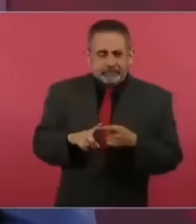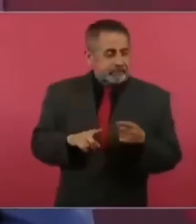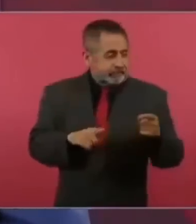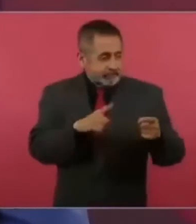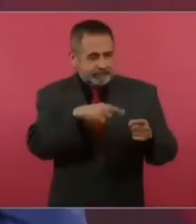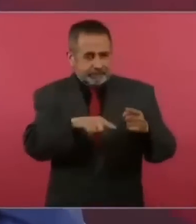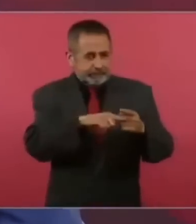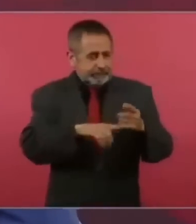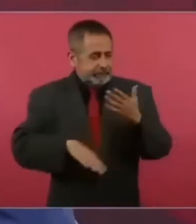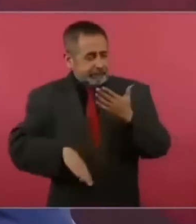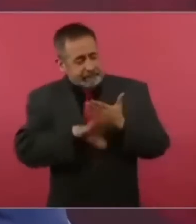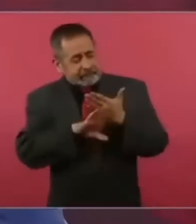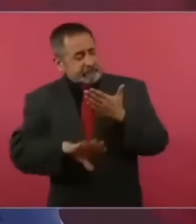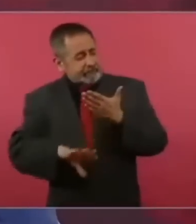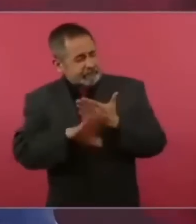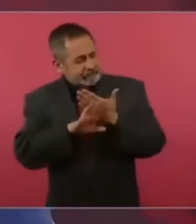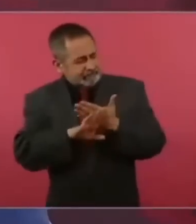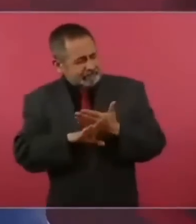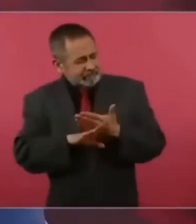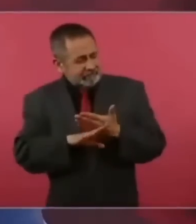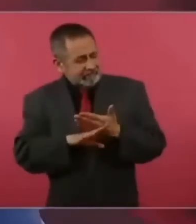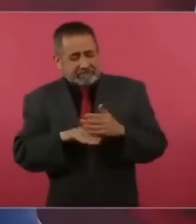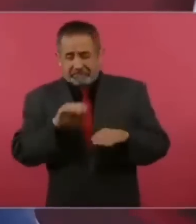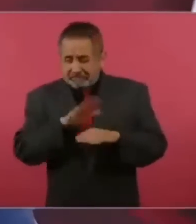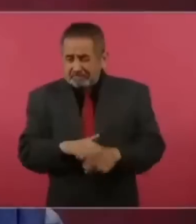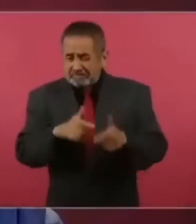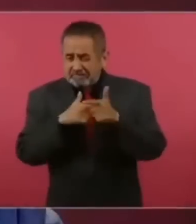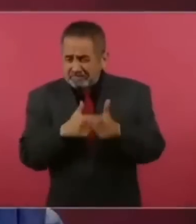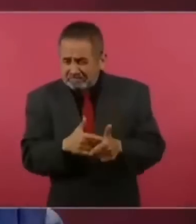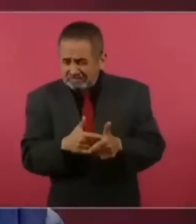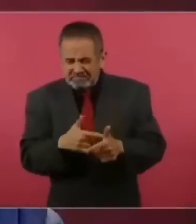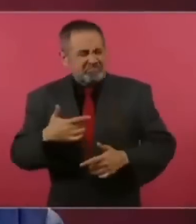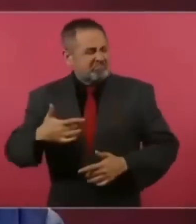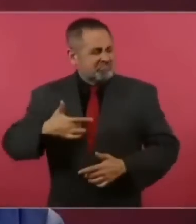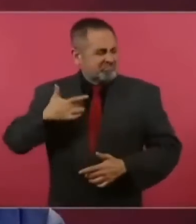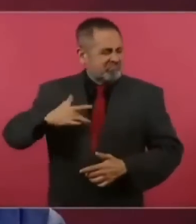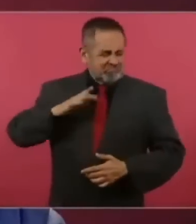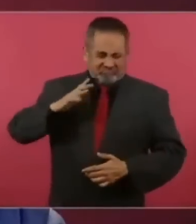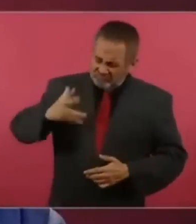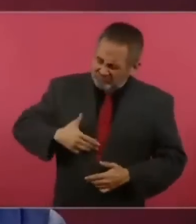golpean, más digno me siento.